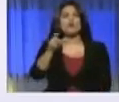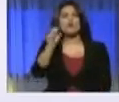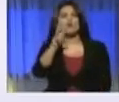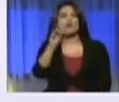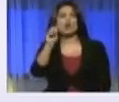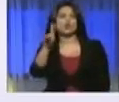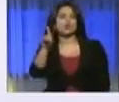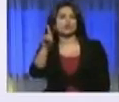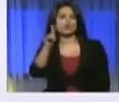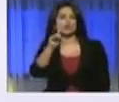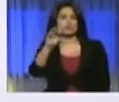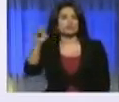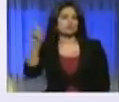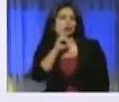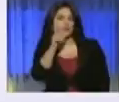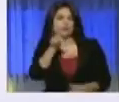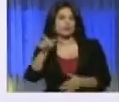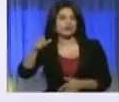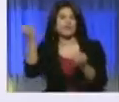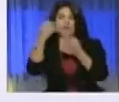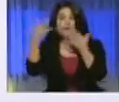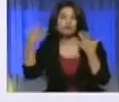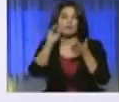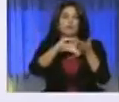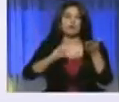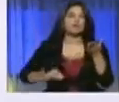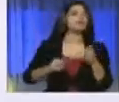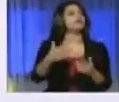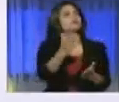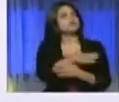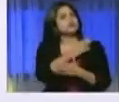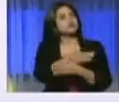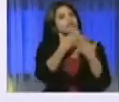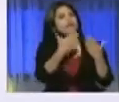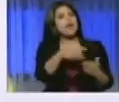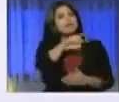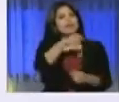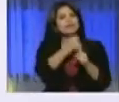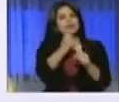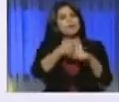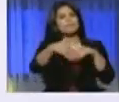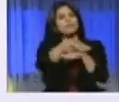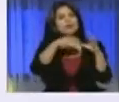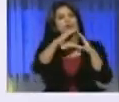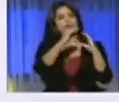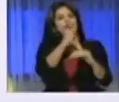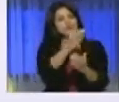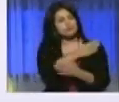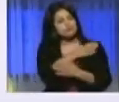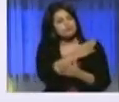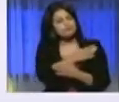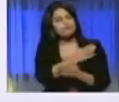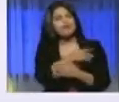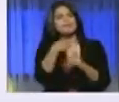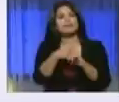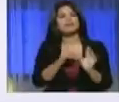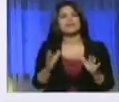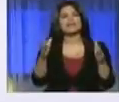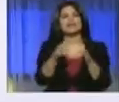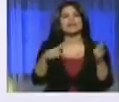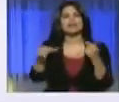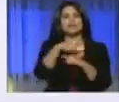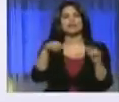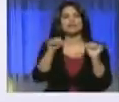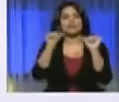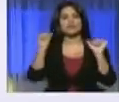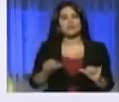está un libro. Lo felicito, compañero del MINSI y del equipo del sistema